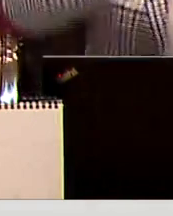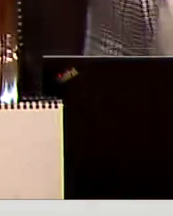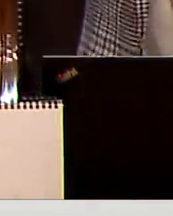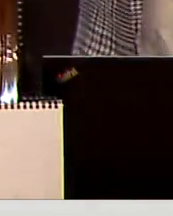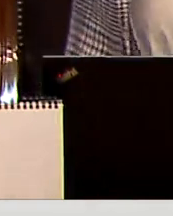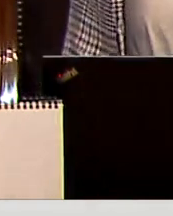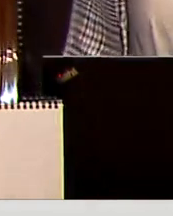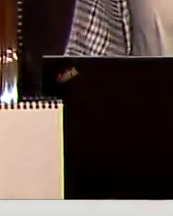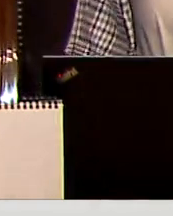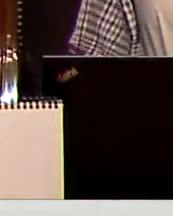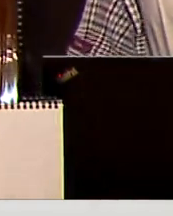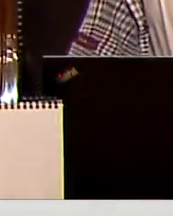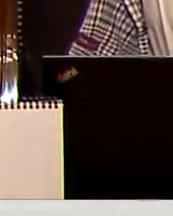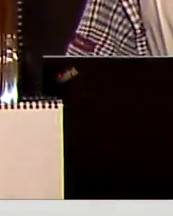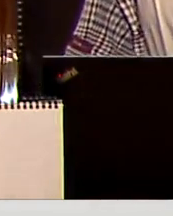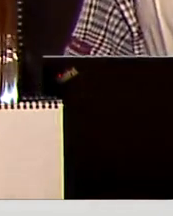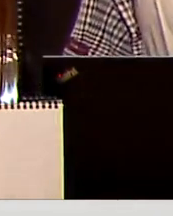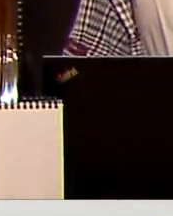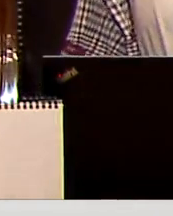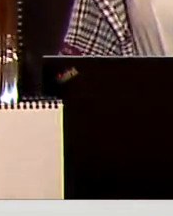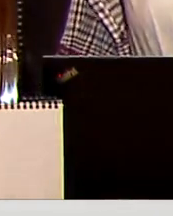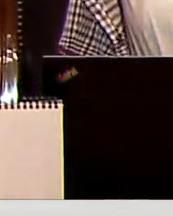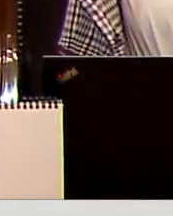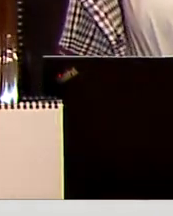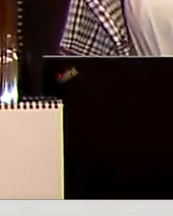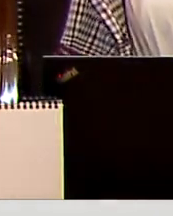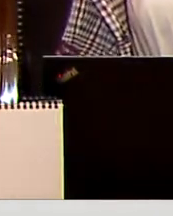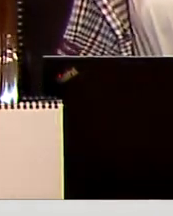diputado longton diputado Castro